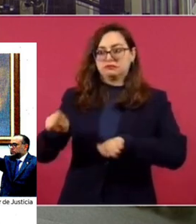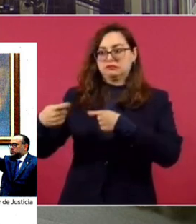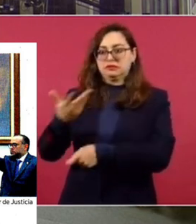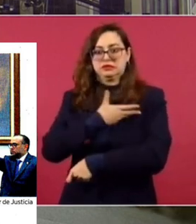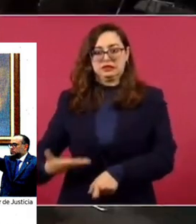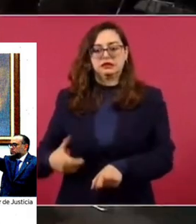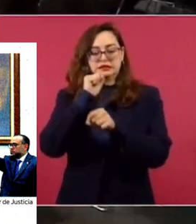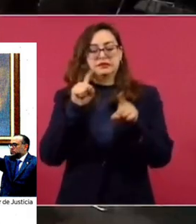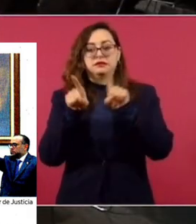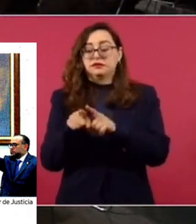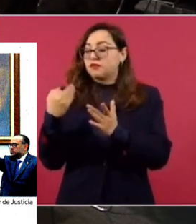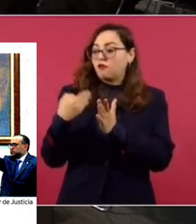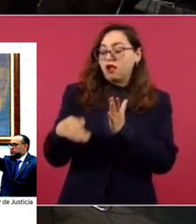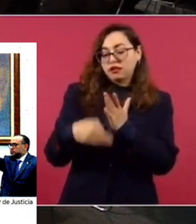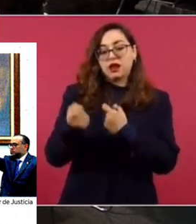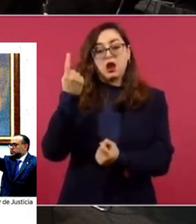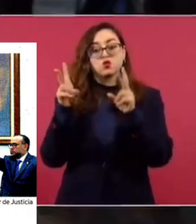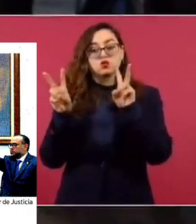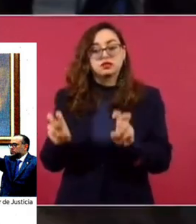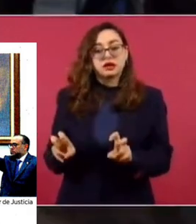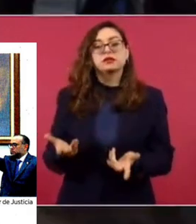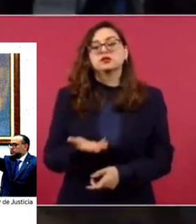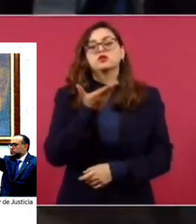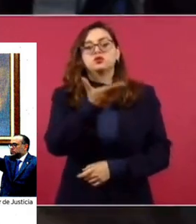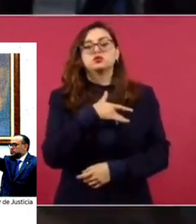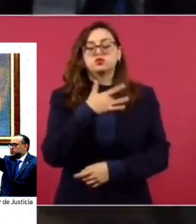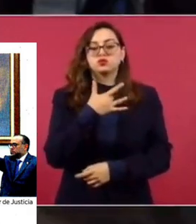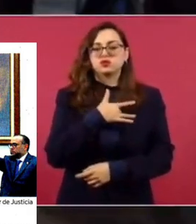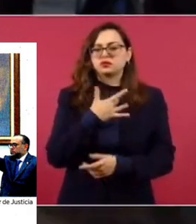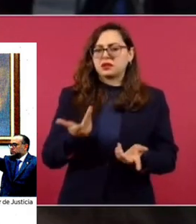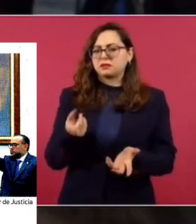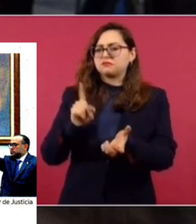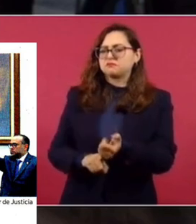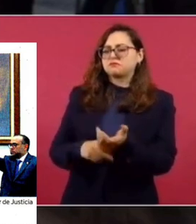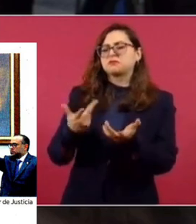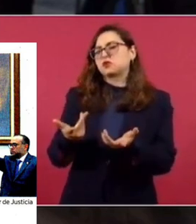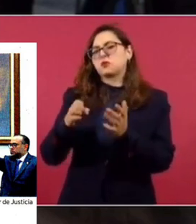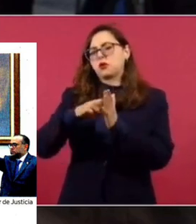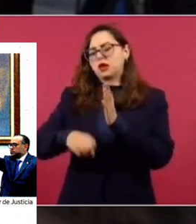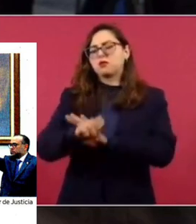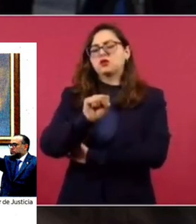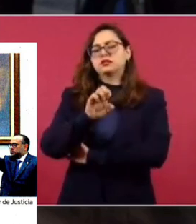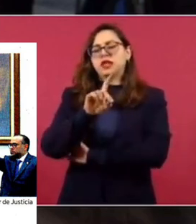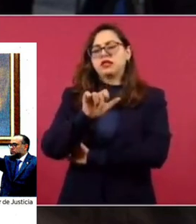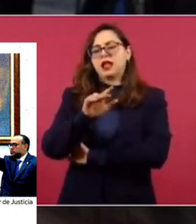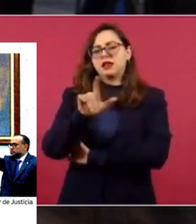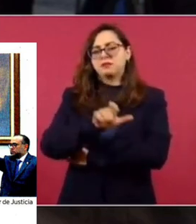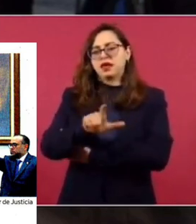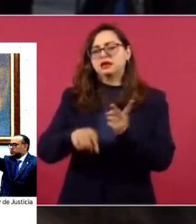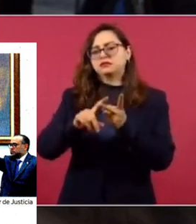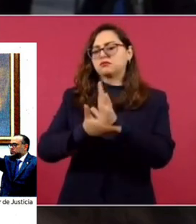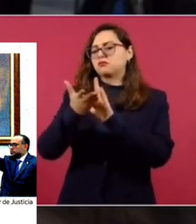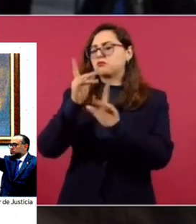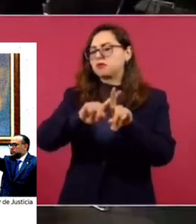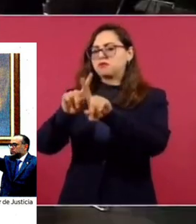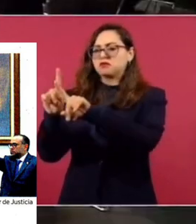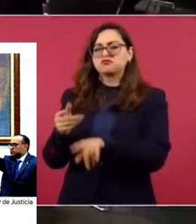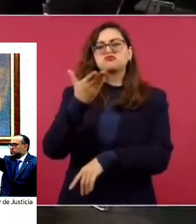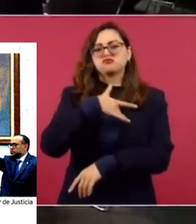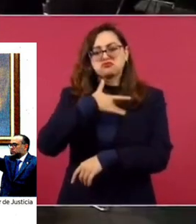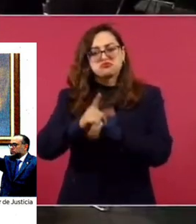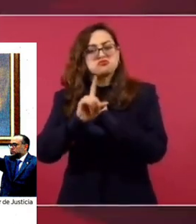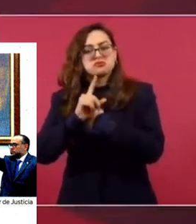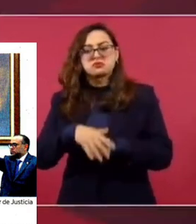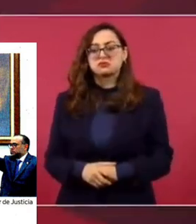importantes que se tienen que resolver. ¿Cuál es el posicionamiento que se tiene en torno al avance también de temas que pudieran darse ahí, como por ejemplo el tema de Segalmerx, también temas de las grandes obras que pudieran llegar ahí? Ningún